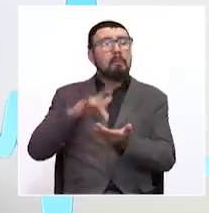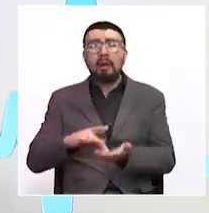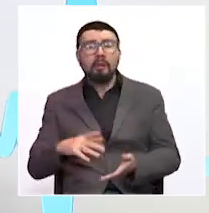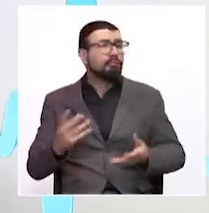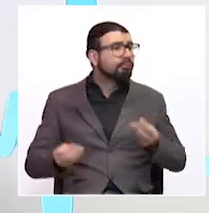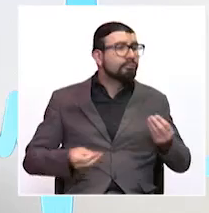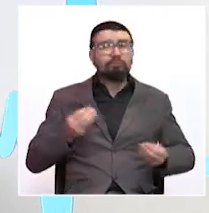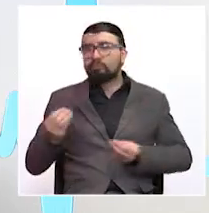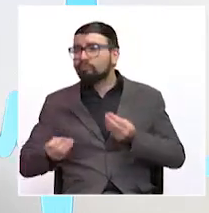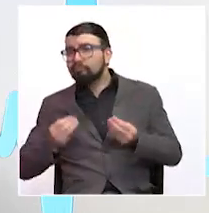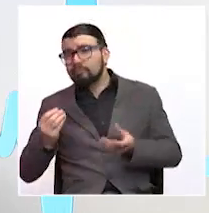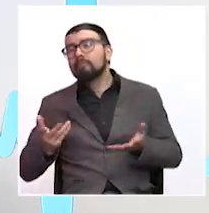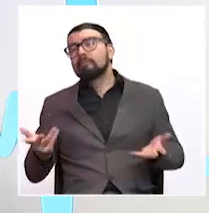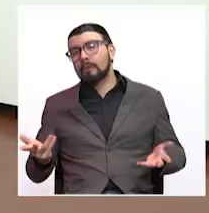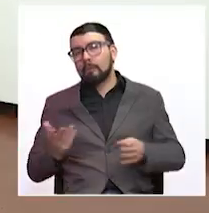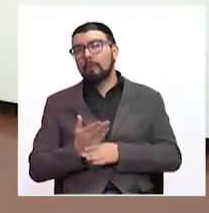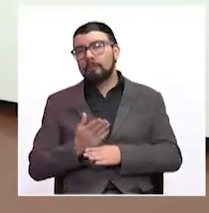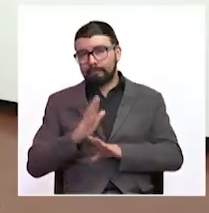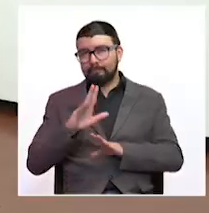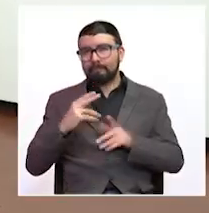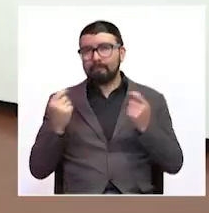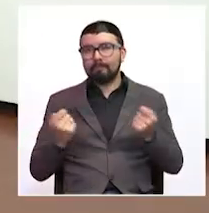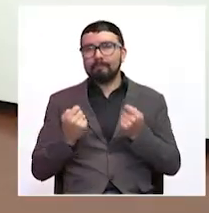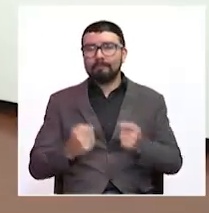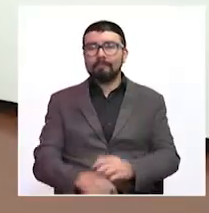los años vamos a este corte comerciales